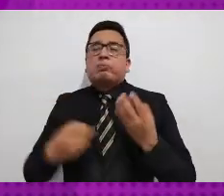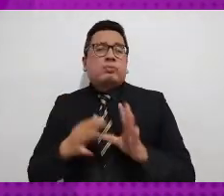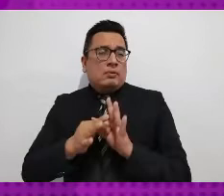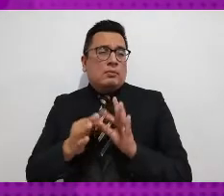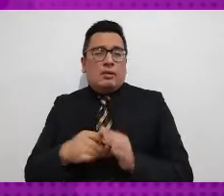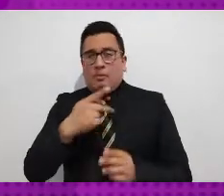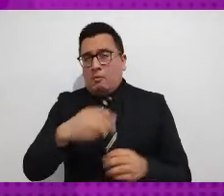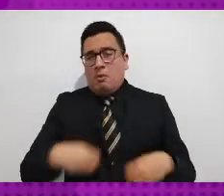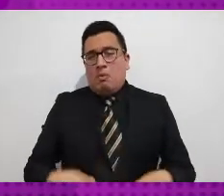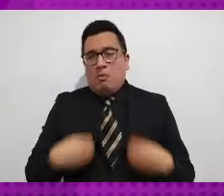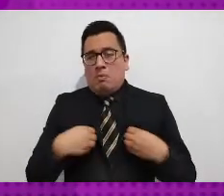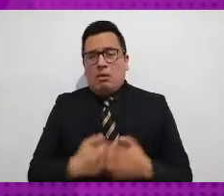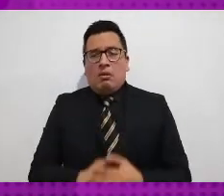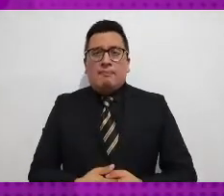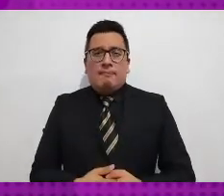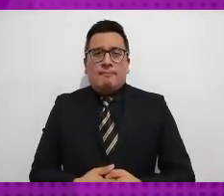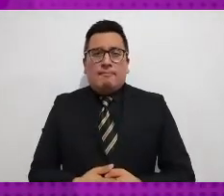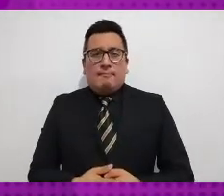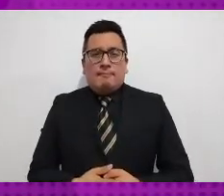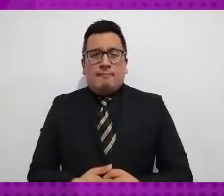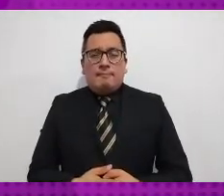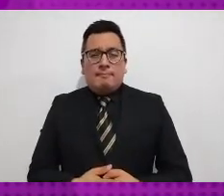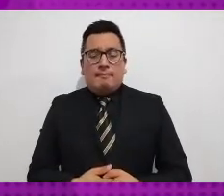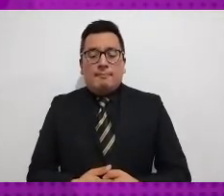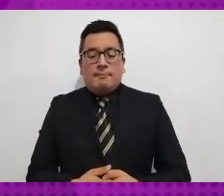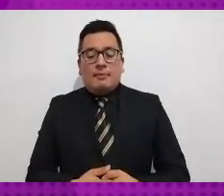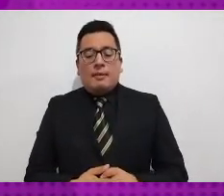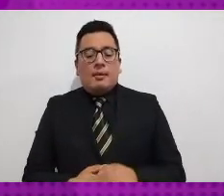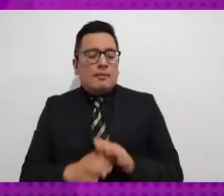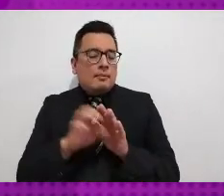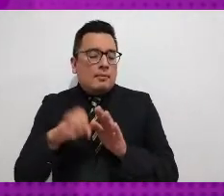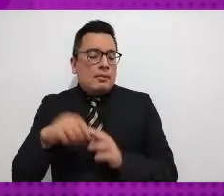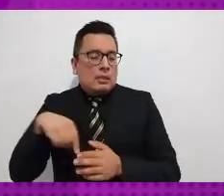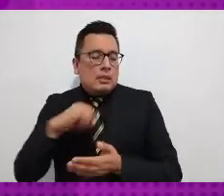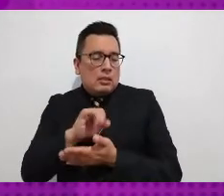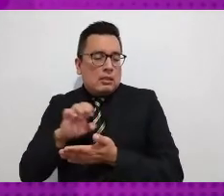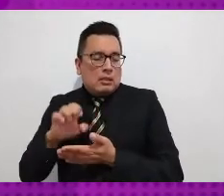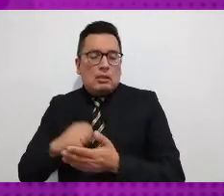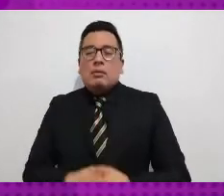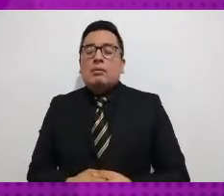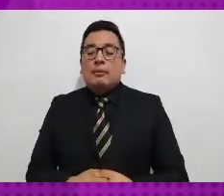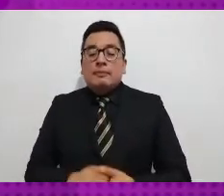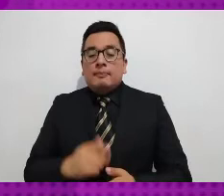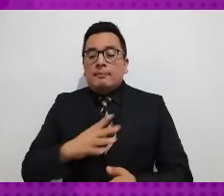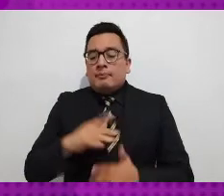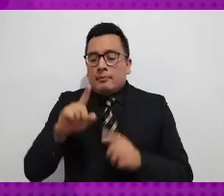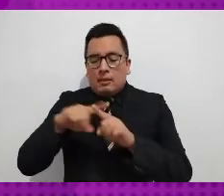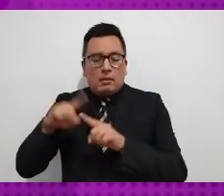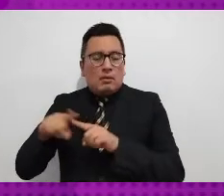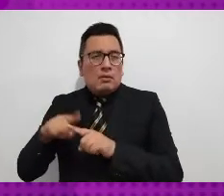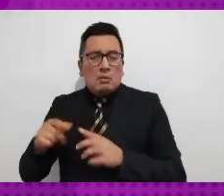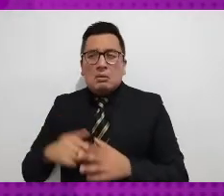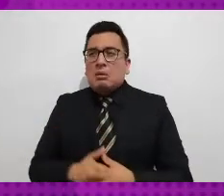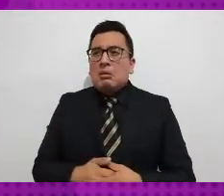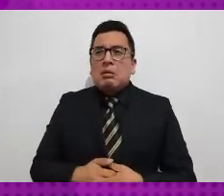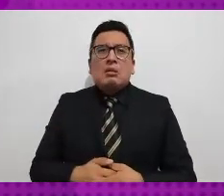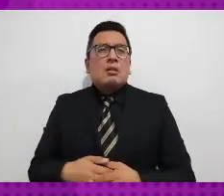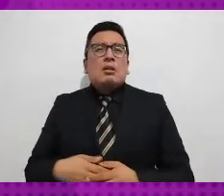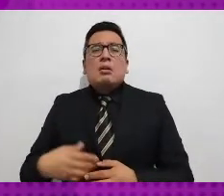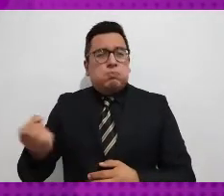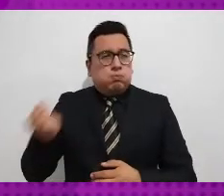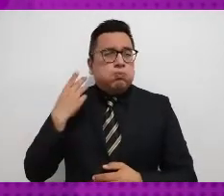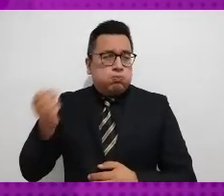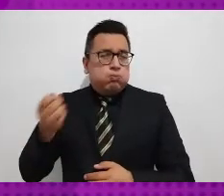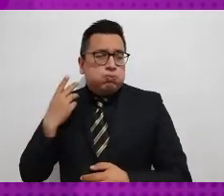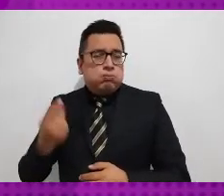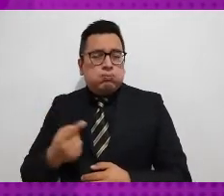Esta es una parte muy importante. Por ejemplo, en el Instituto Electoral de Coahuila se han organizado diversos eventos, diversos foros, han